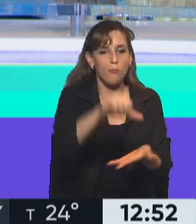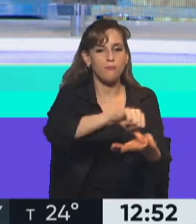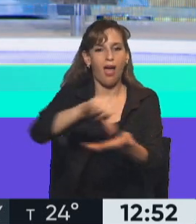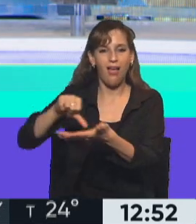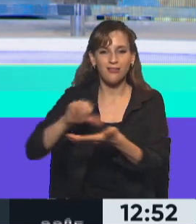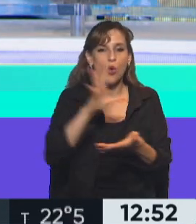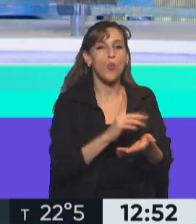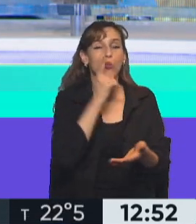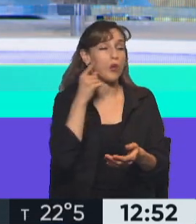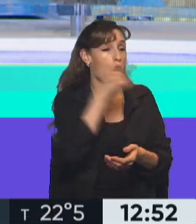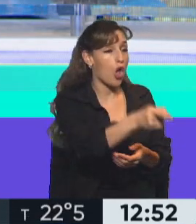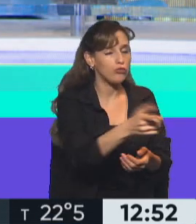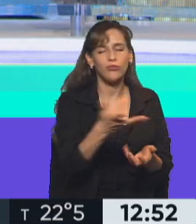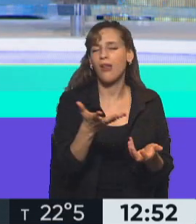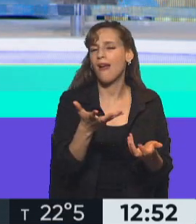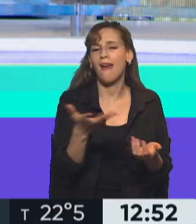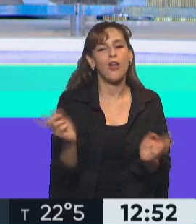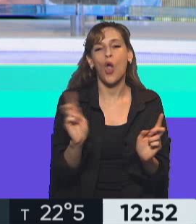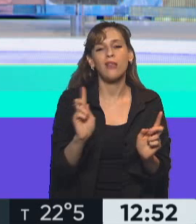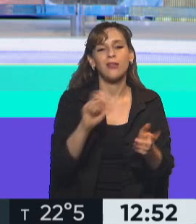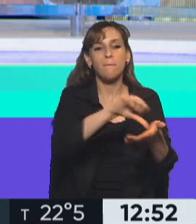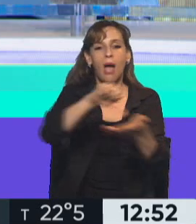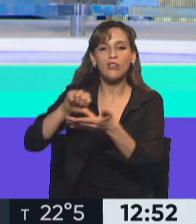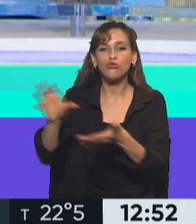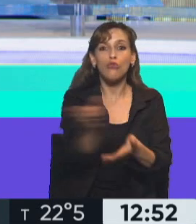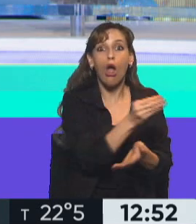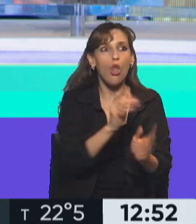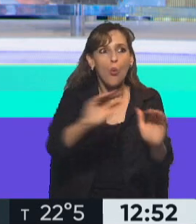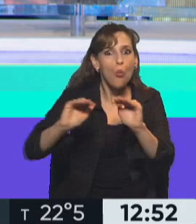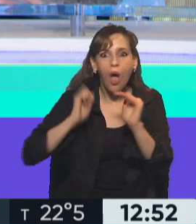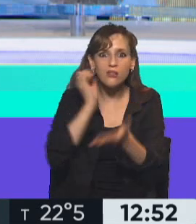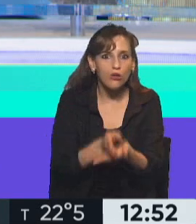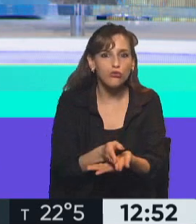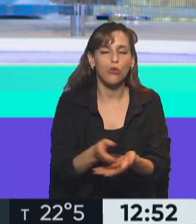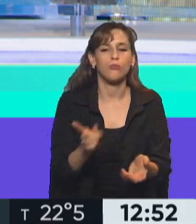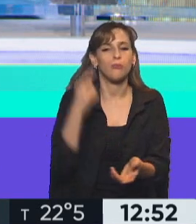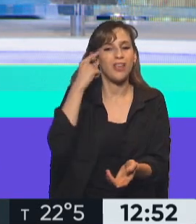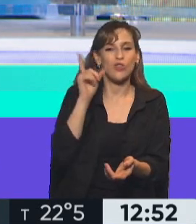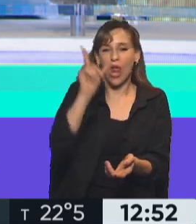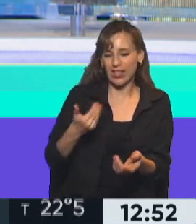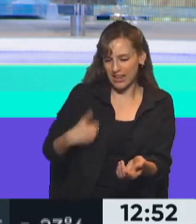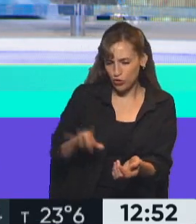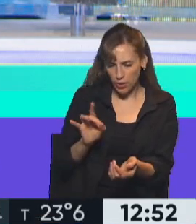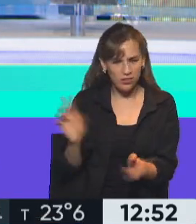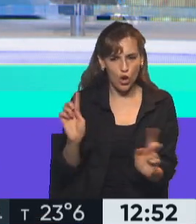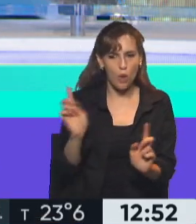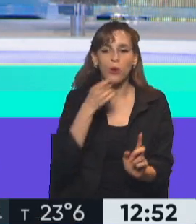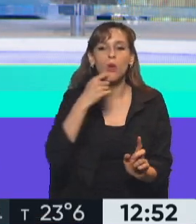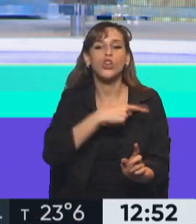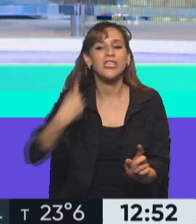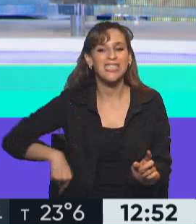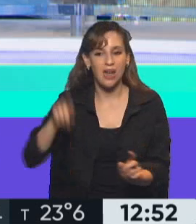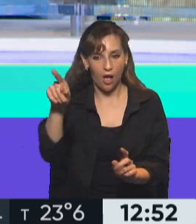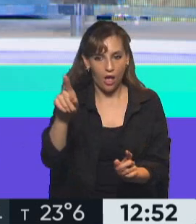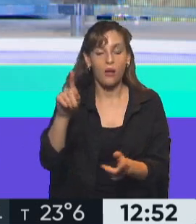sobre Rusia significa que todos los países se sumen a esa lógica de sanciones. Pienso, no en el caso argentino, pienso en China y no imagino a China, que es